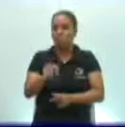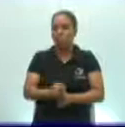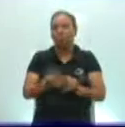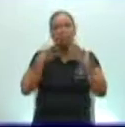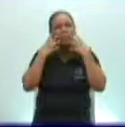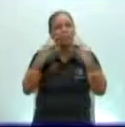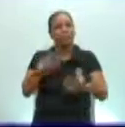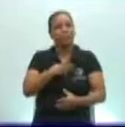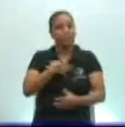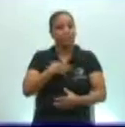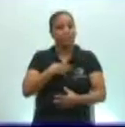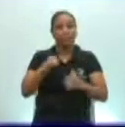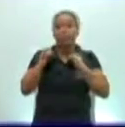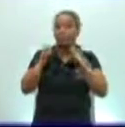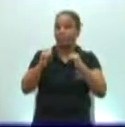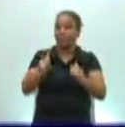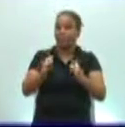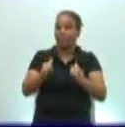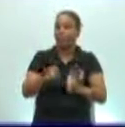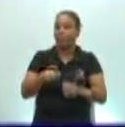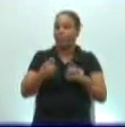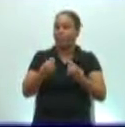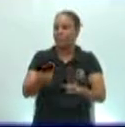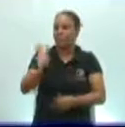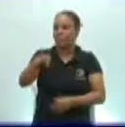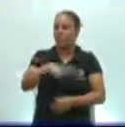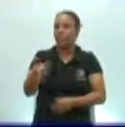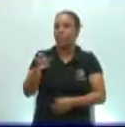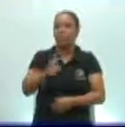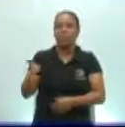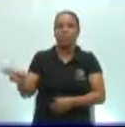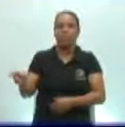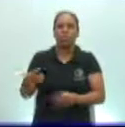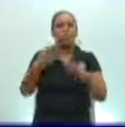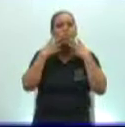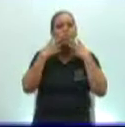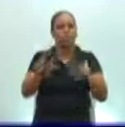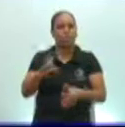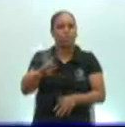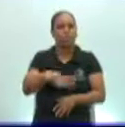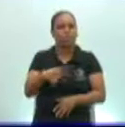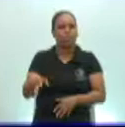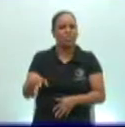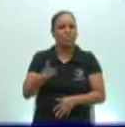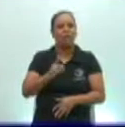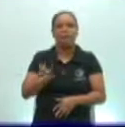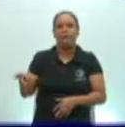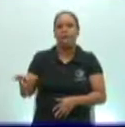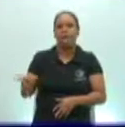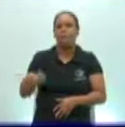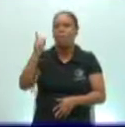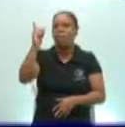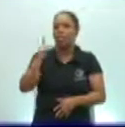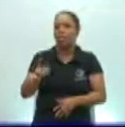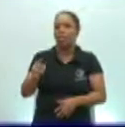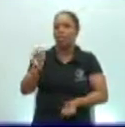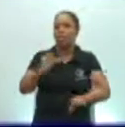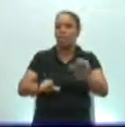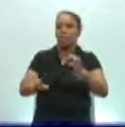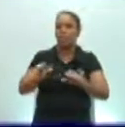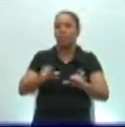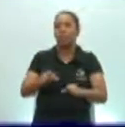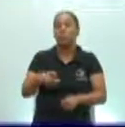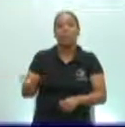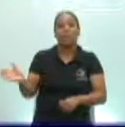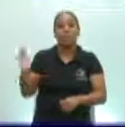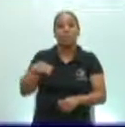información que nos brinda la tabla periódica, que es una importantísima tabla de datos de los elementos químicos y con la que vamos a estar